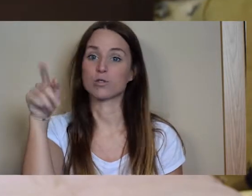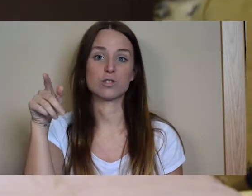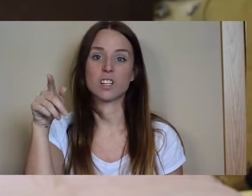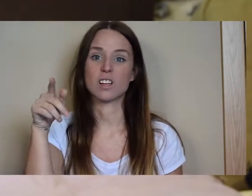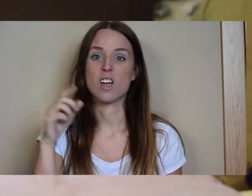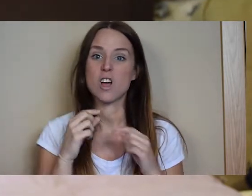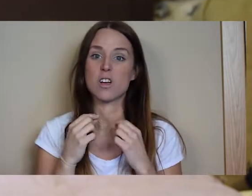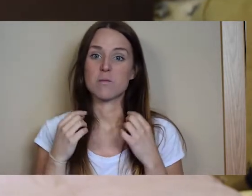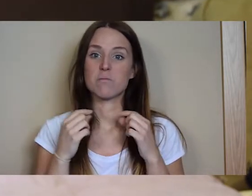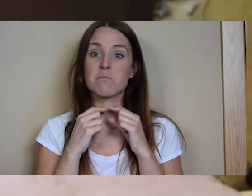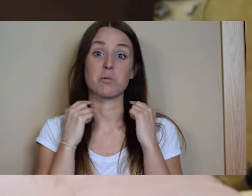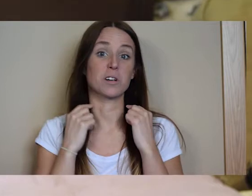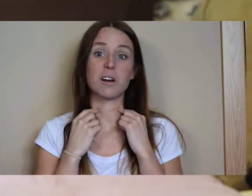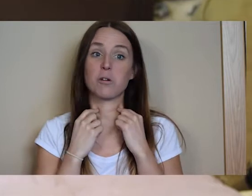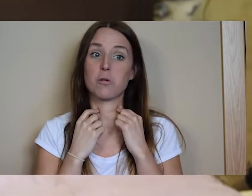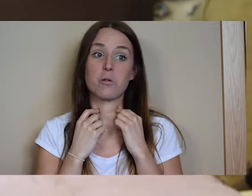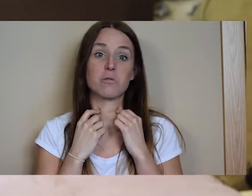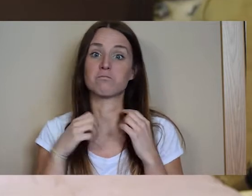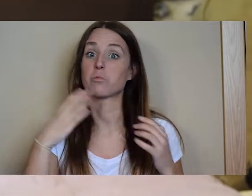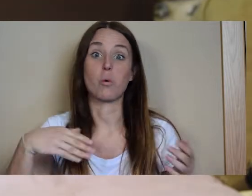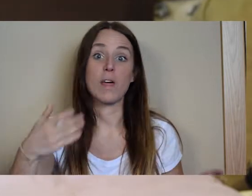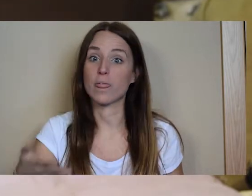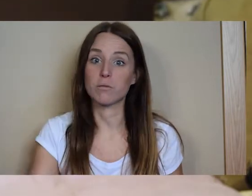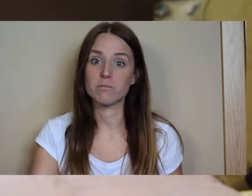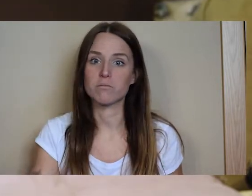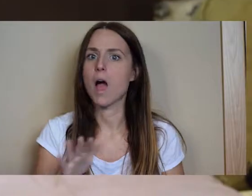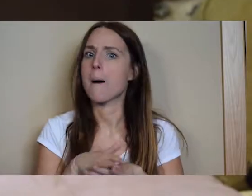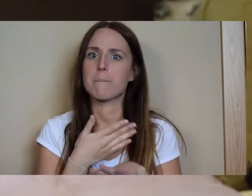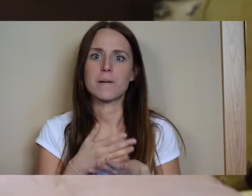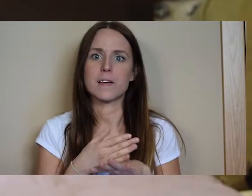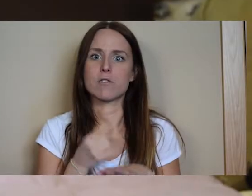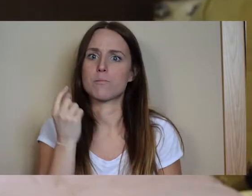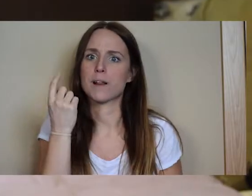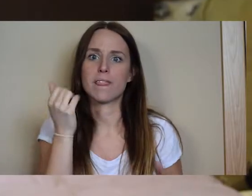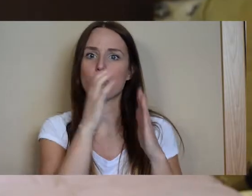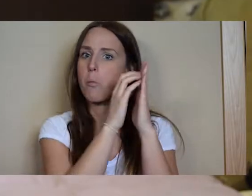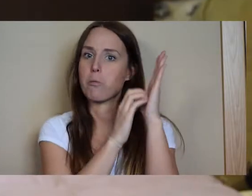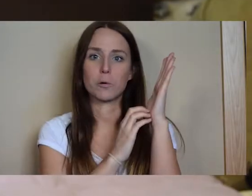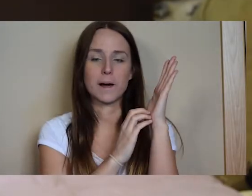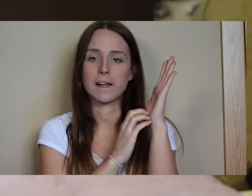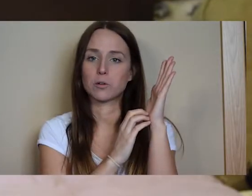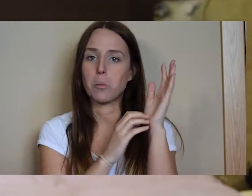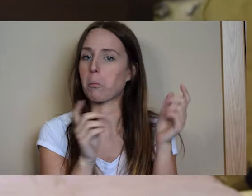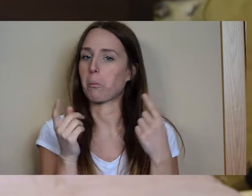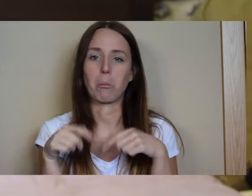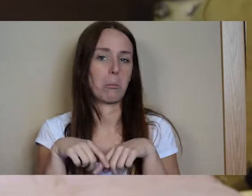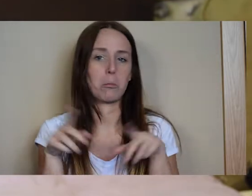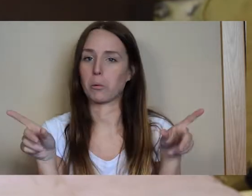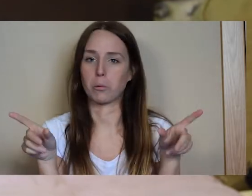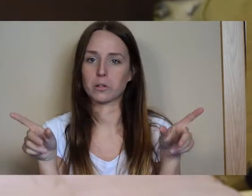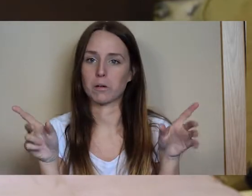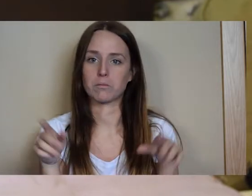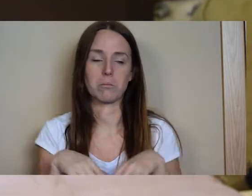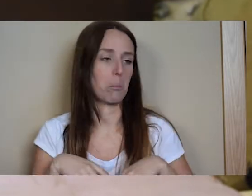estrellitas, ahora podéis verlo por aquí, es súper bonito. Y nada, que por este precio, así me lo ponga un